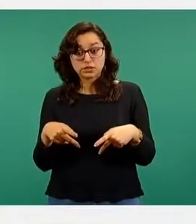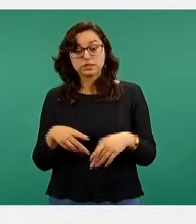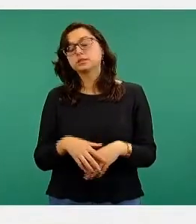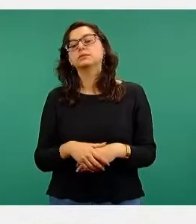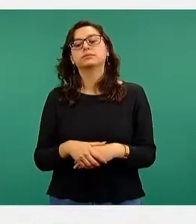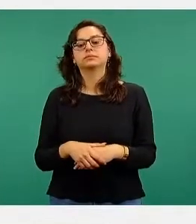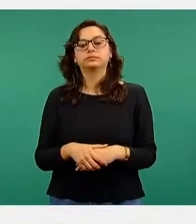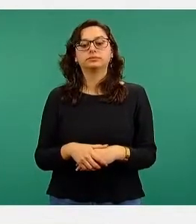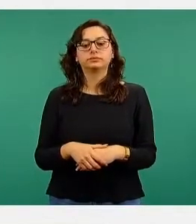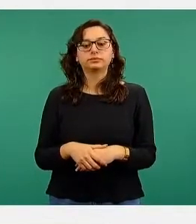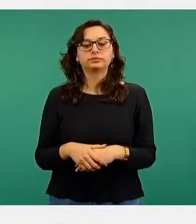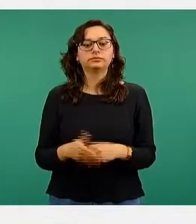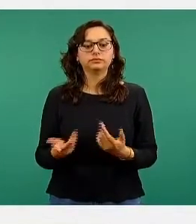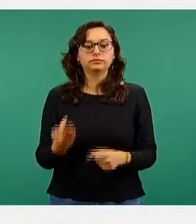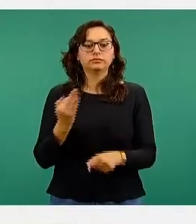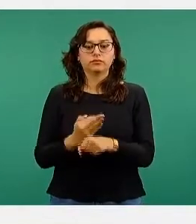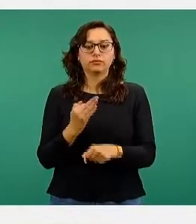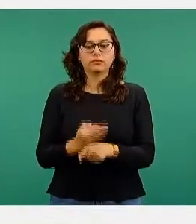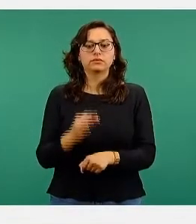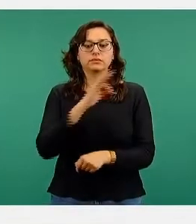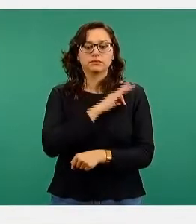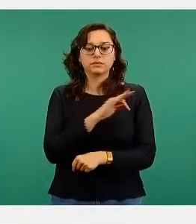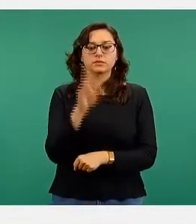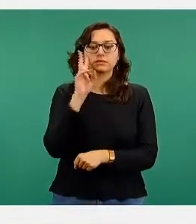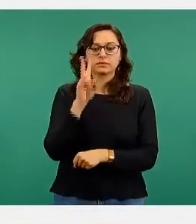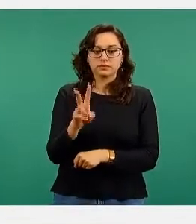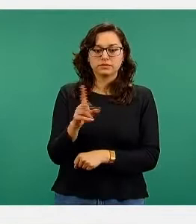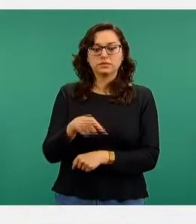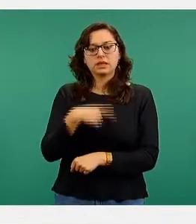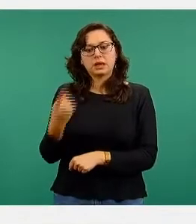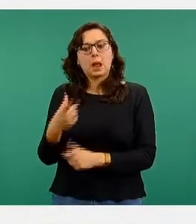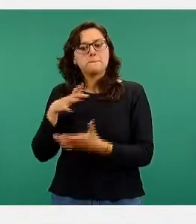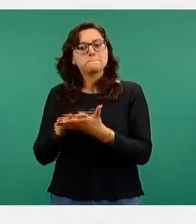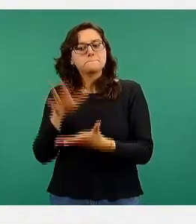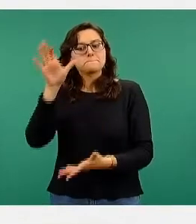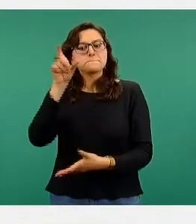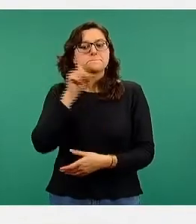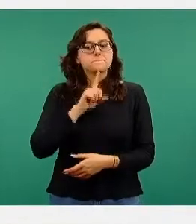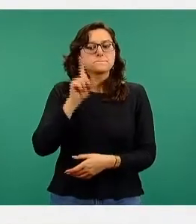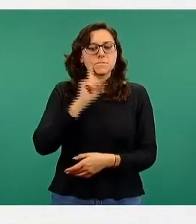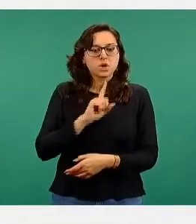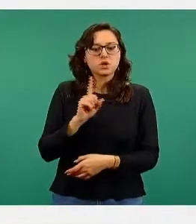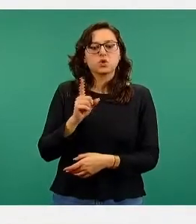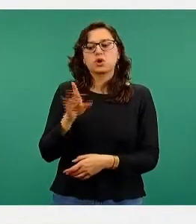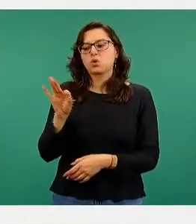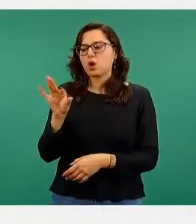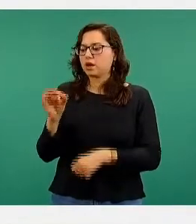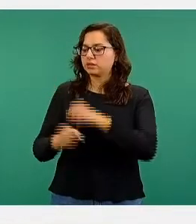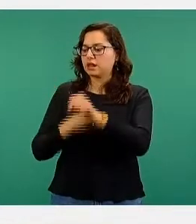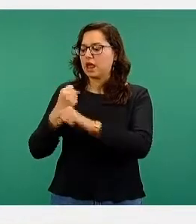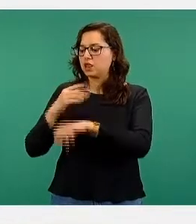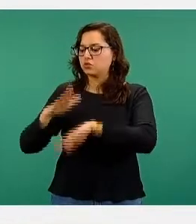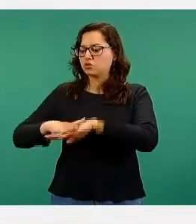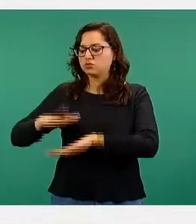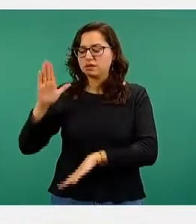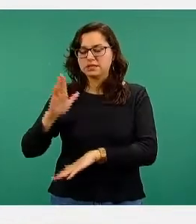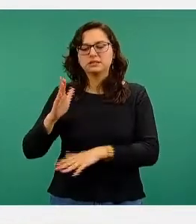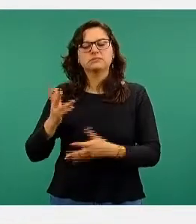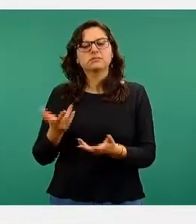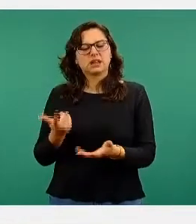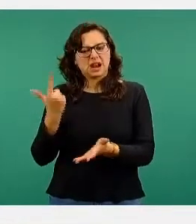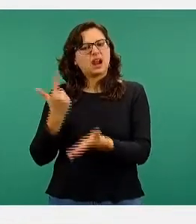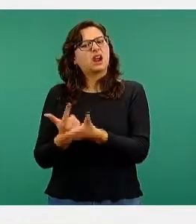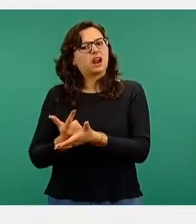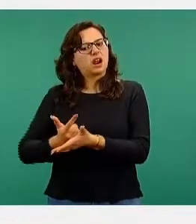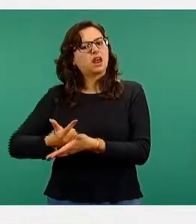2019. Aquí se ve cómo se han distribuido, han predominado las mujeres alrededor de los 40 años y en este momento solo